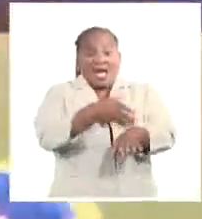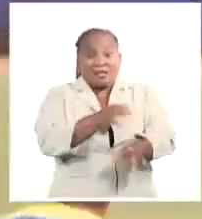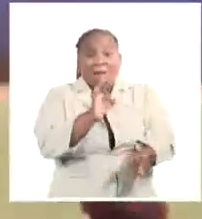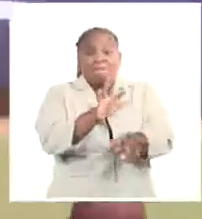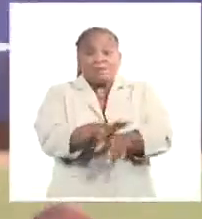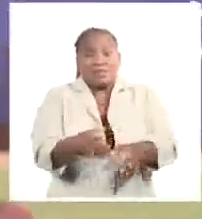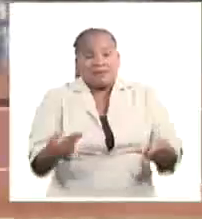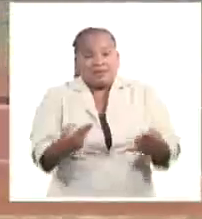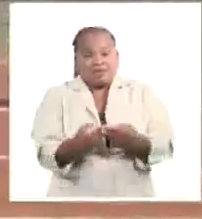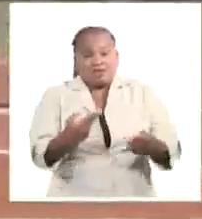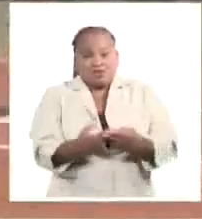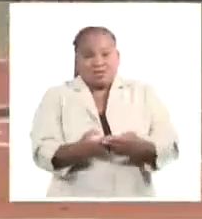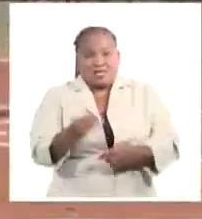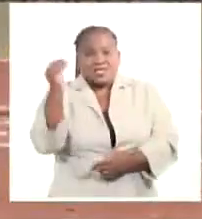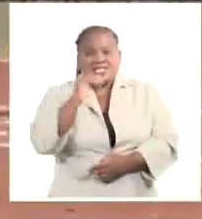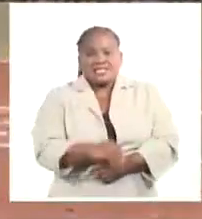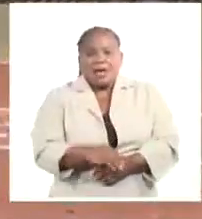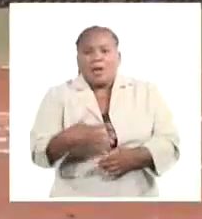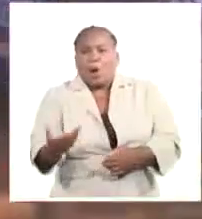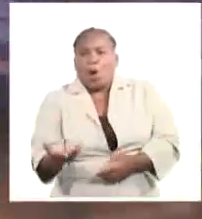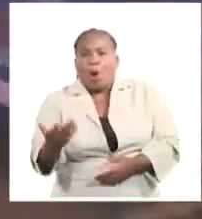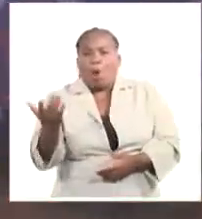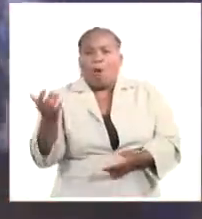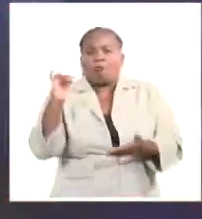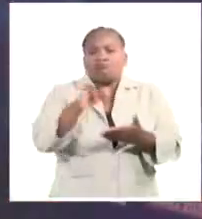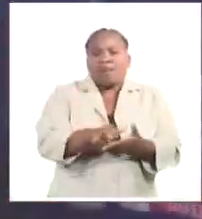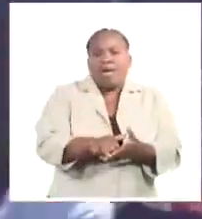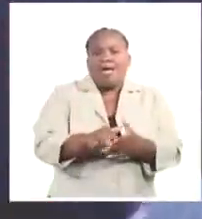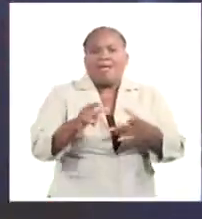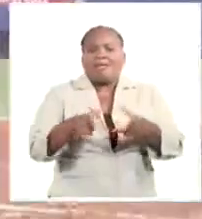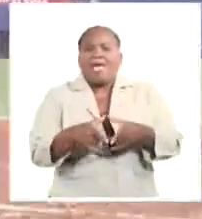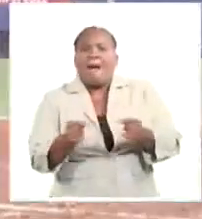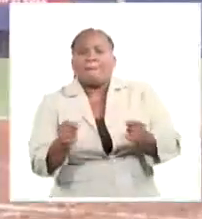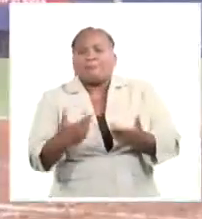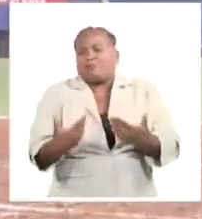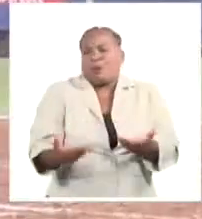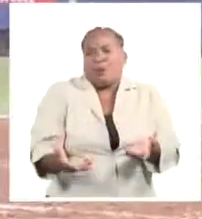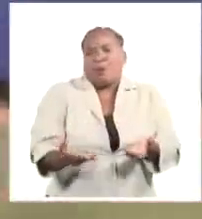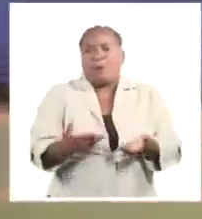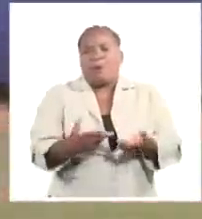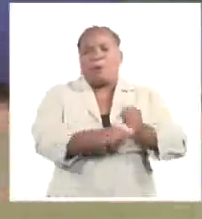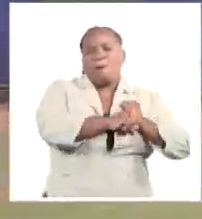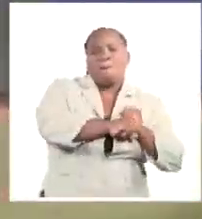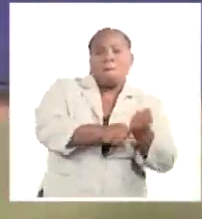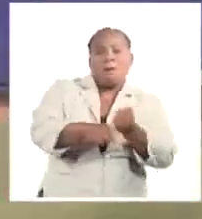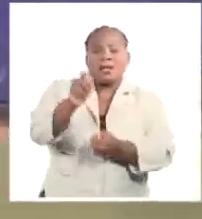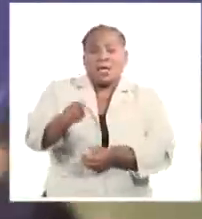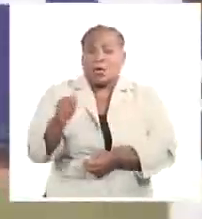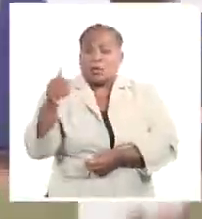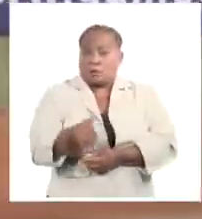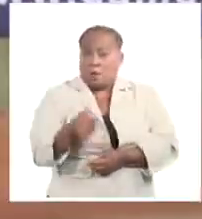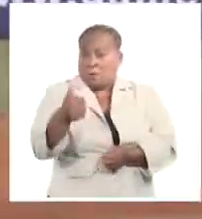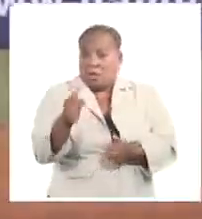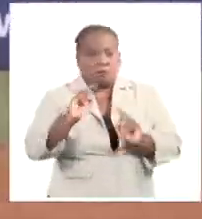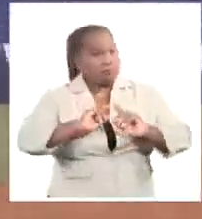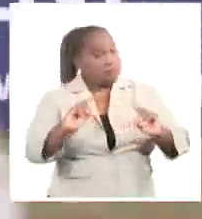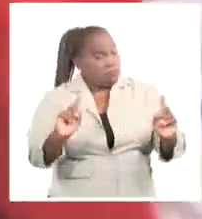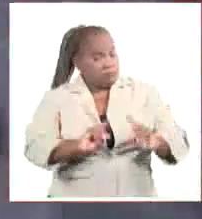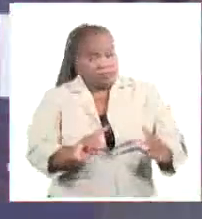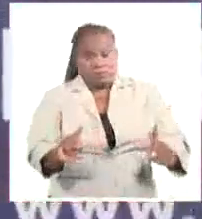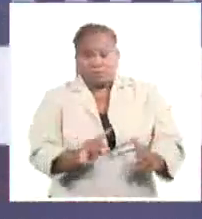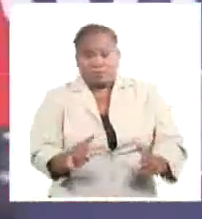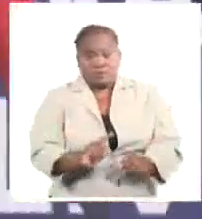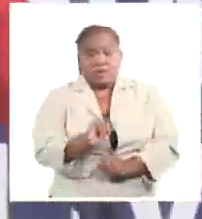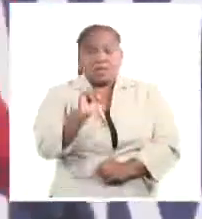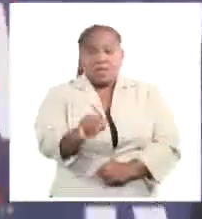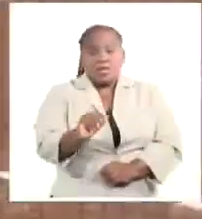competencia, saber el estado de forma en que ellos llegaban, en algunos casos, sobre todo los bateadores que no llegaron en un buen estado de forma, y eso también tuvo que